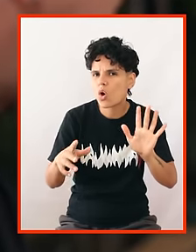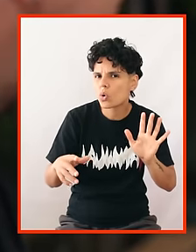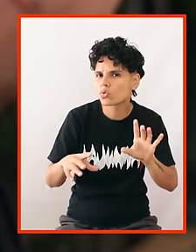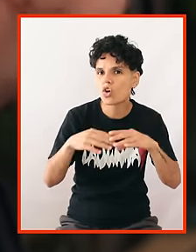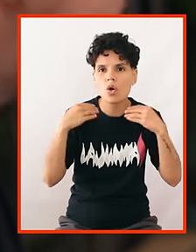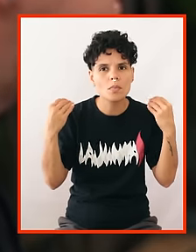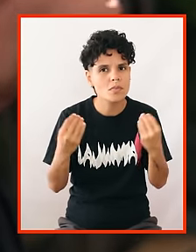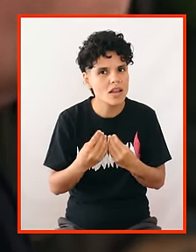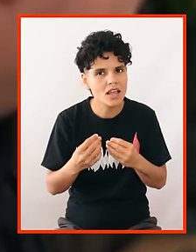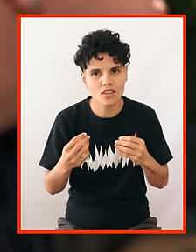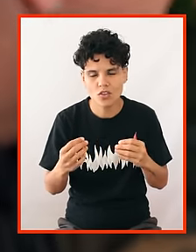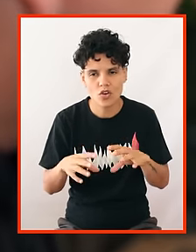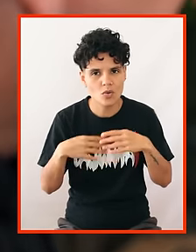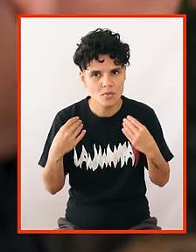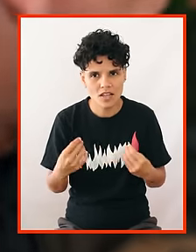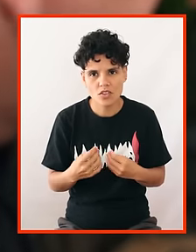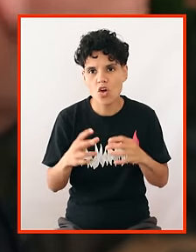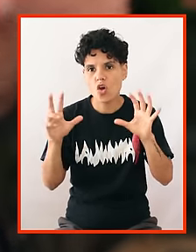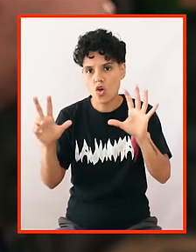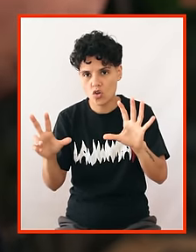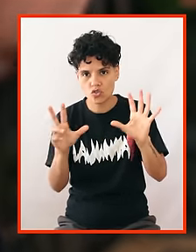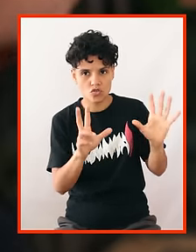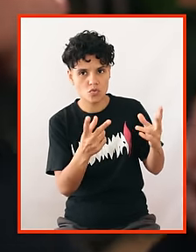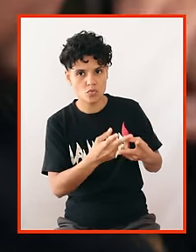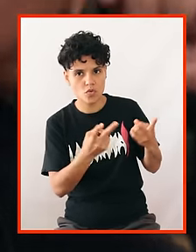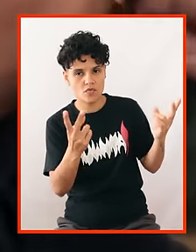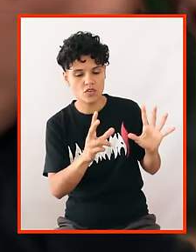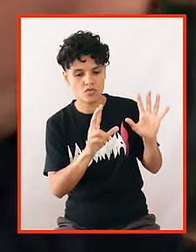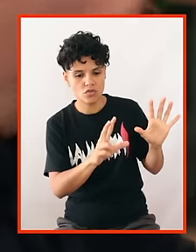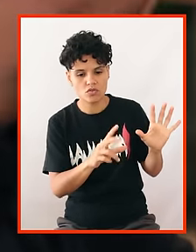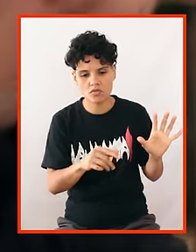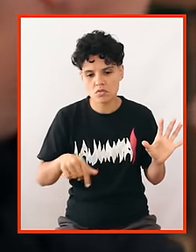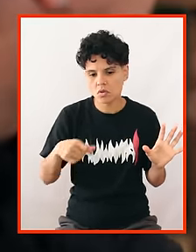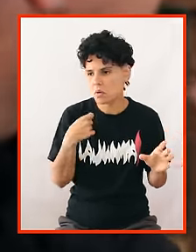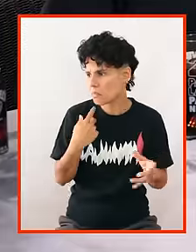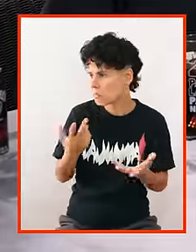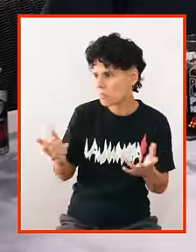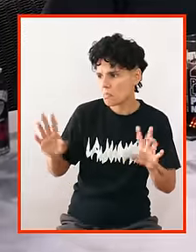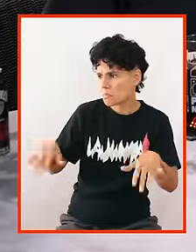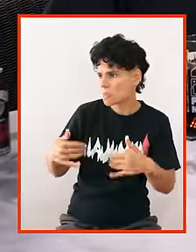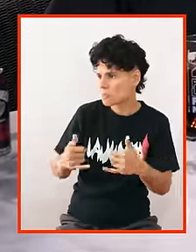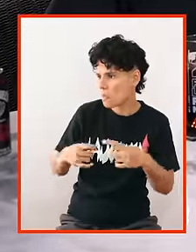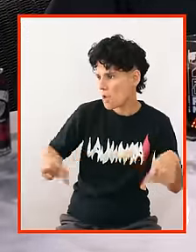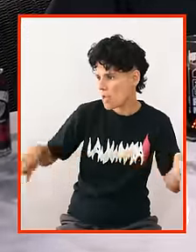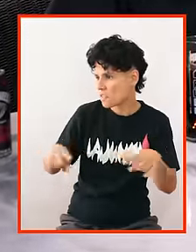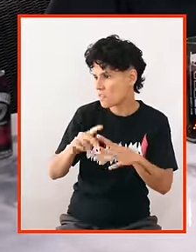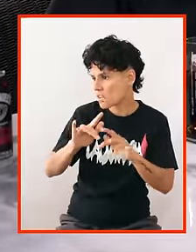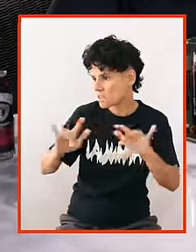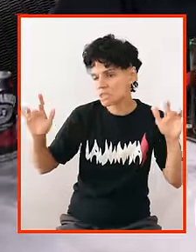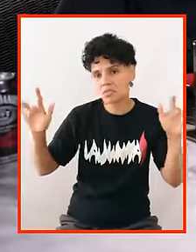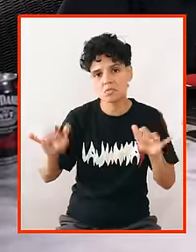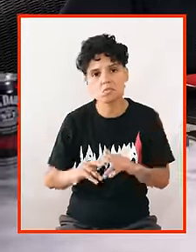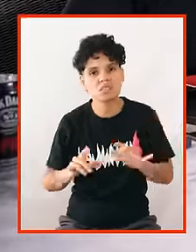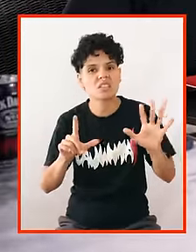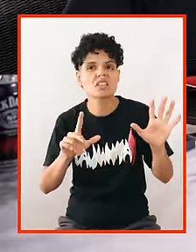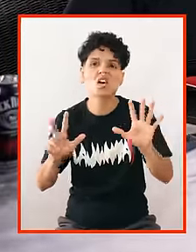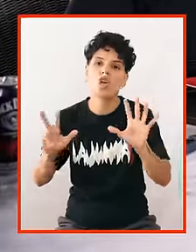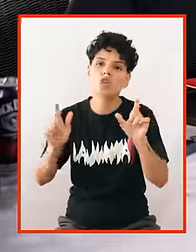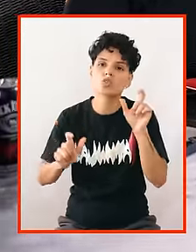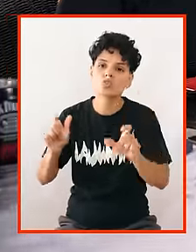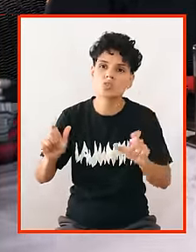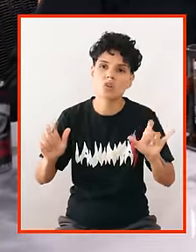show completo. Y sorpresa. Con luces, eran más ustedes. Él lo sabía. Claro. Eran más ustedes. Y un patio así. Igual que este. No.